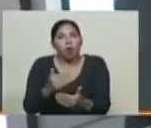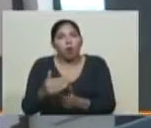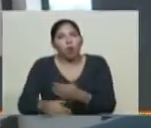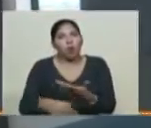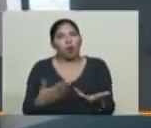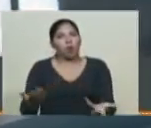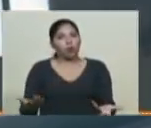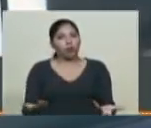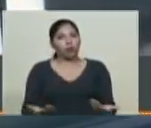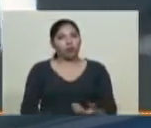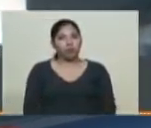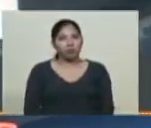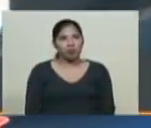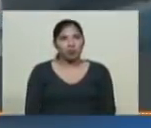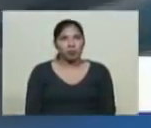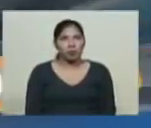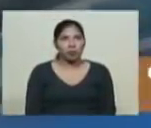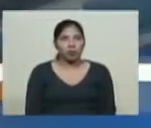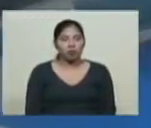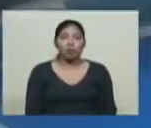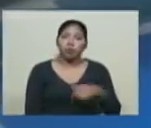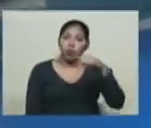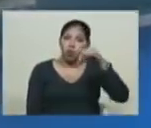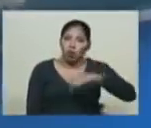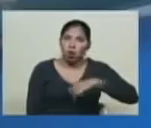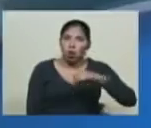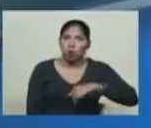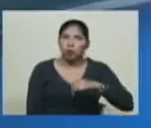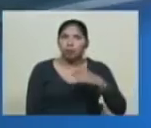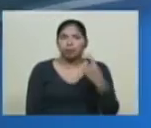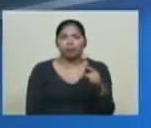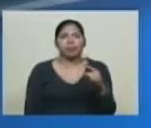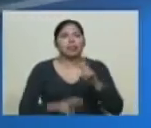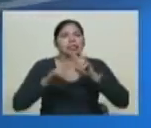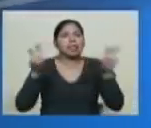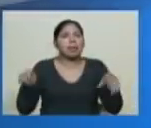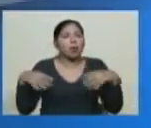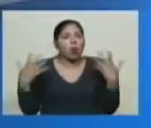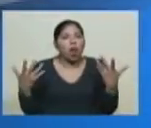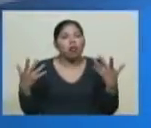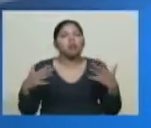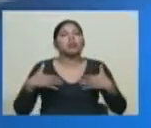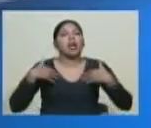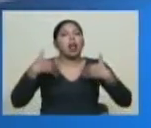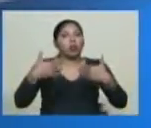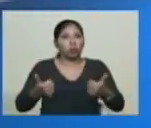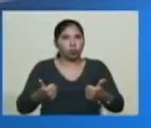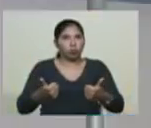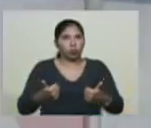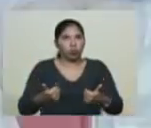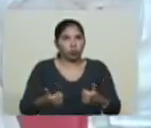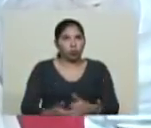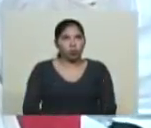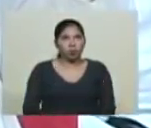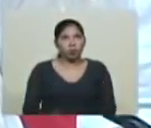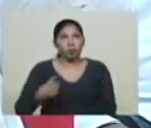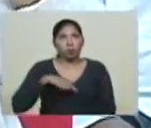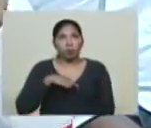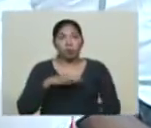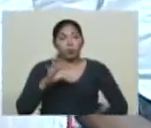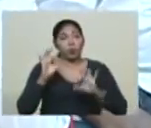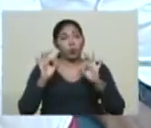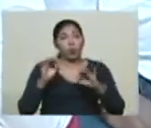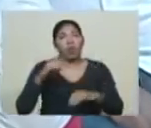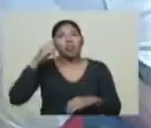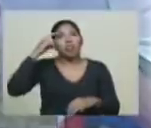por paso, muy importante. Hoy tenemos un día de salud. Por adelantado estamos celebrando el Día